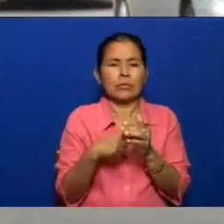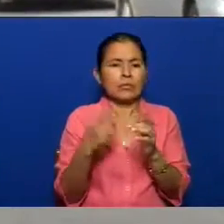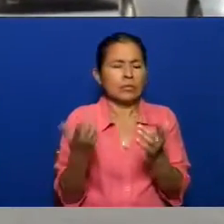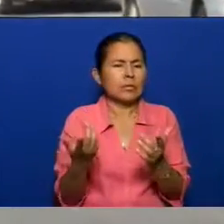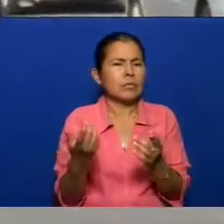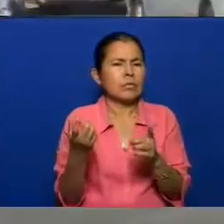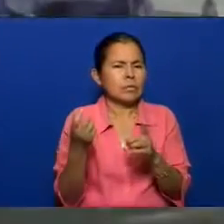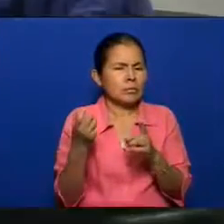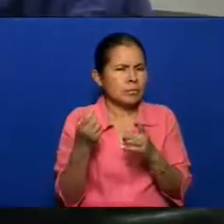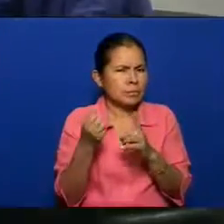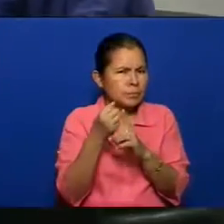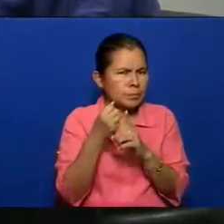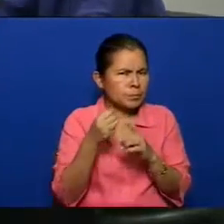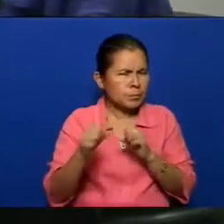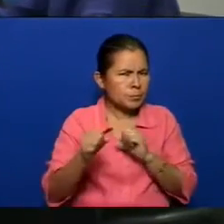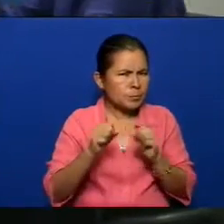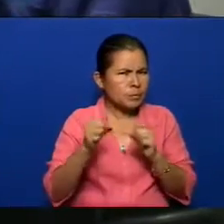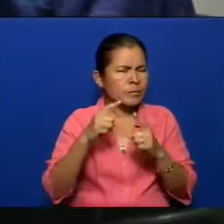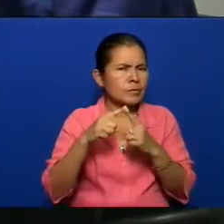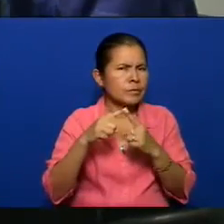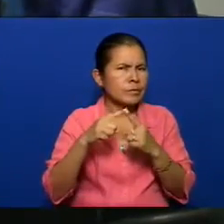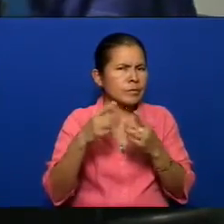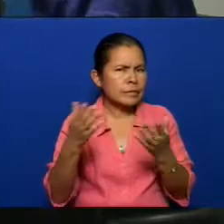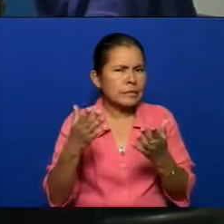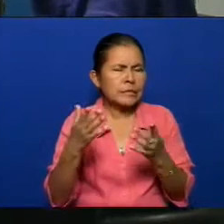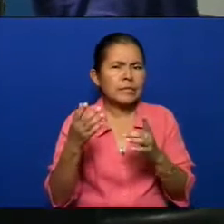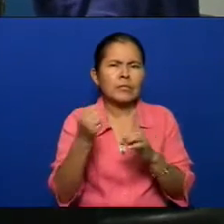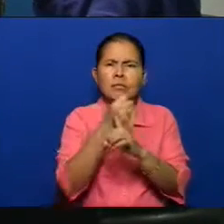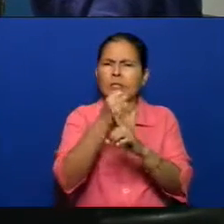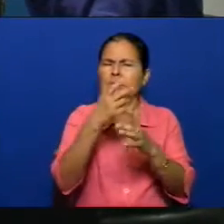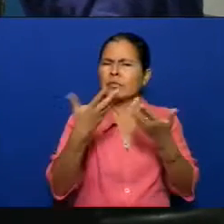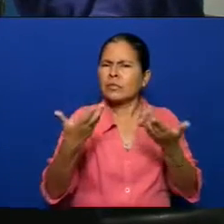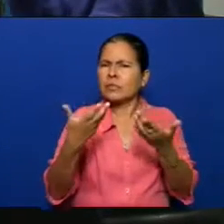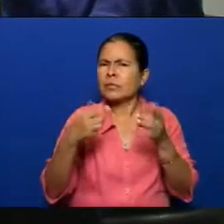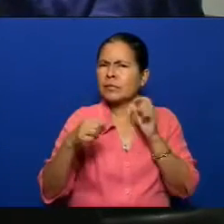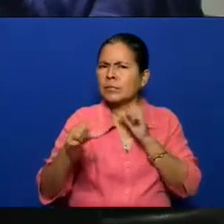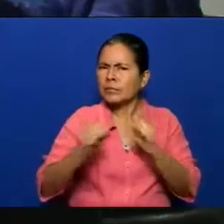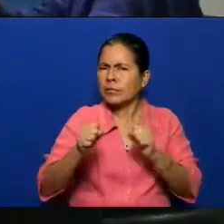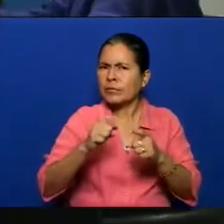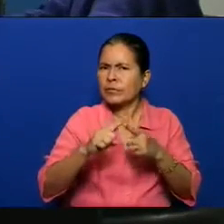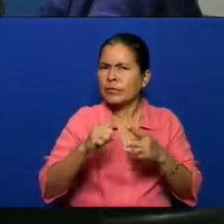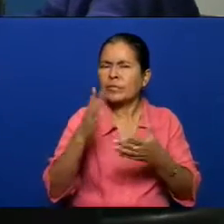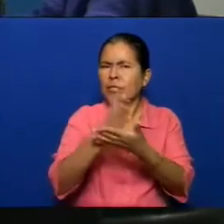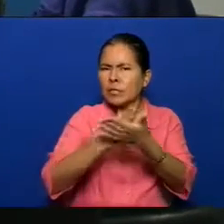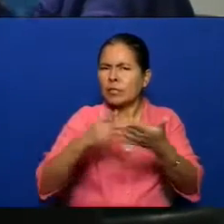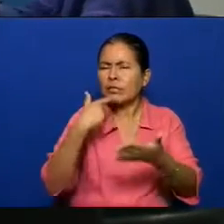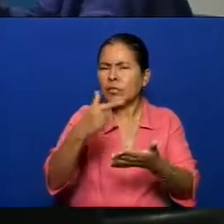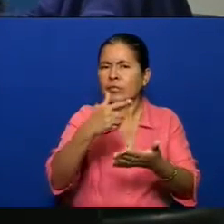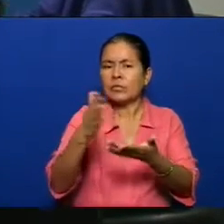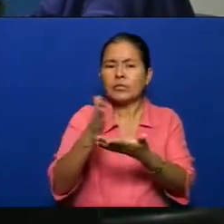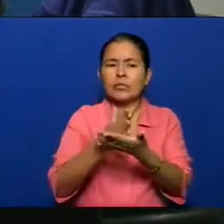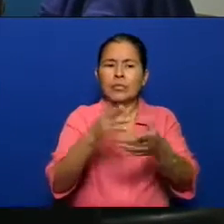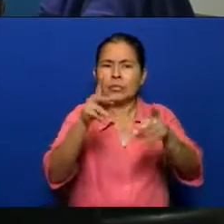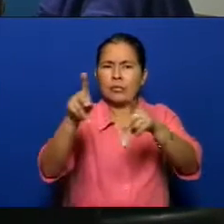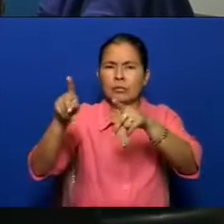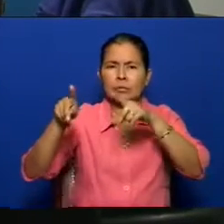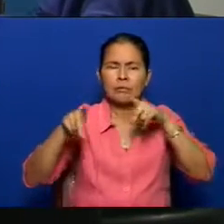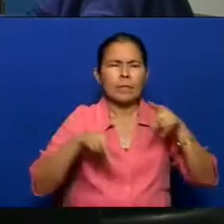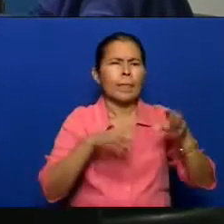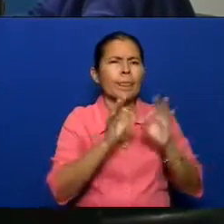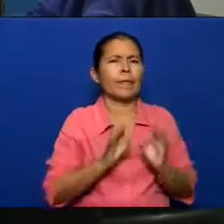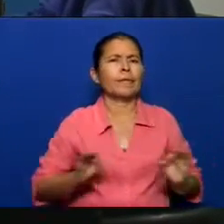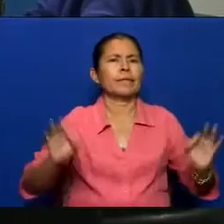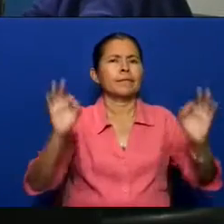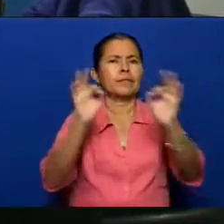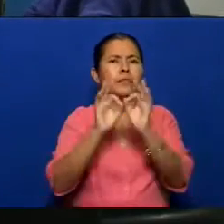Es posible, pero antes de eso quiero hacer referencia a algo que Iván ha mencionado en varias ocasiones en la entrevista, que me parece importante, lo